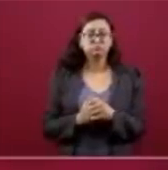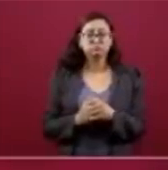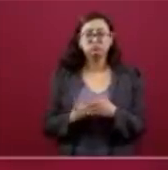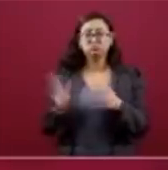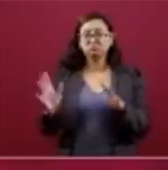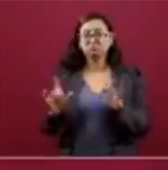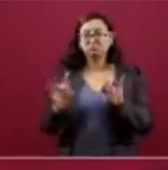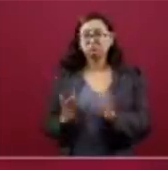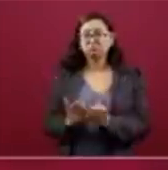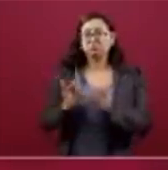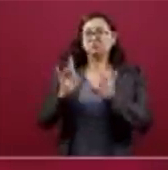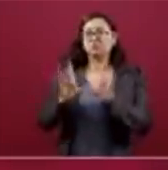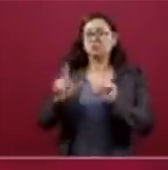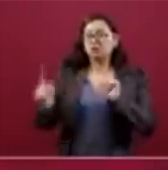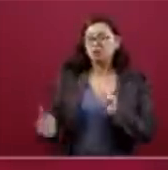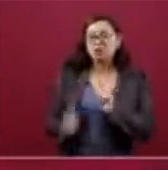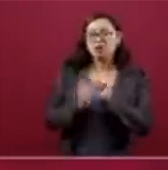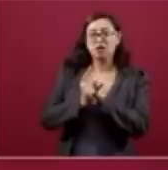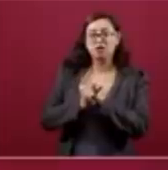encuentro